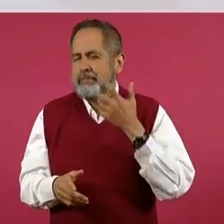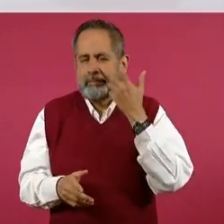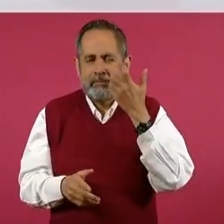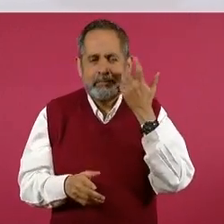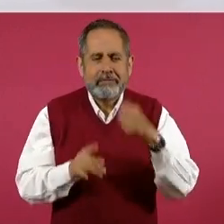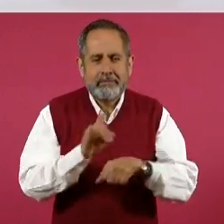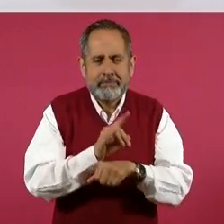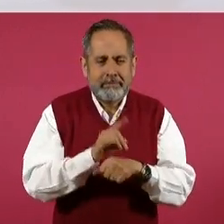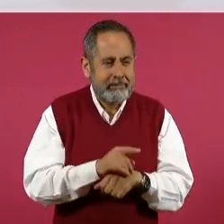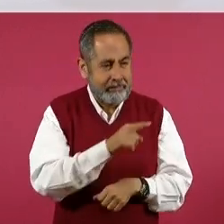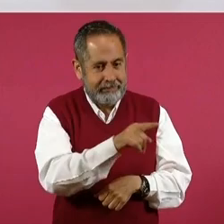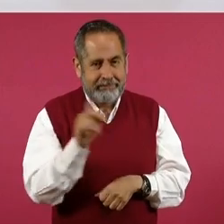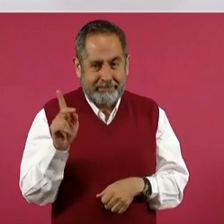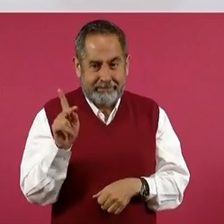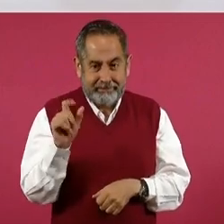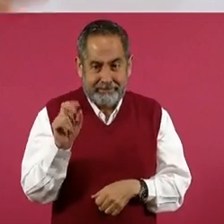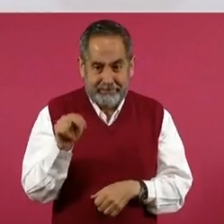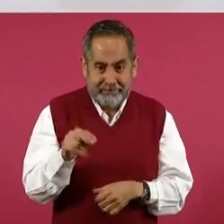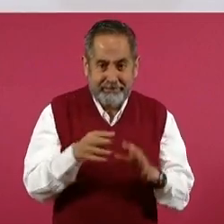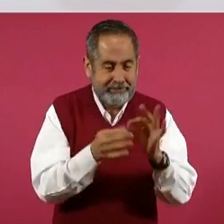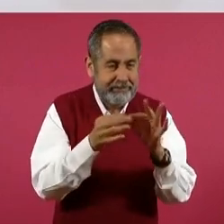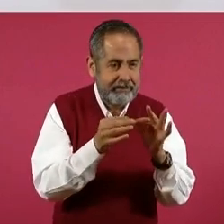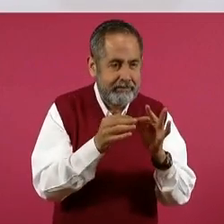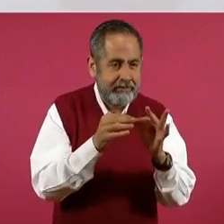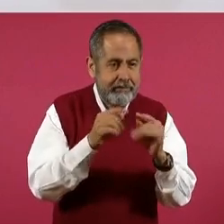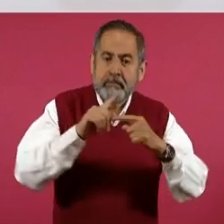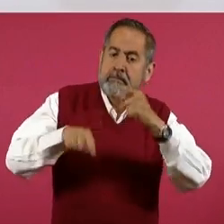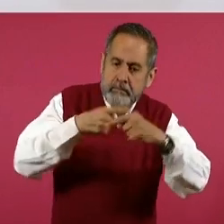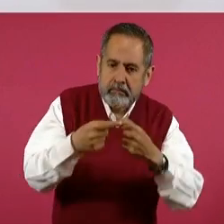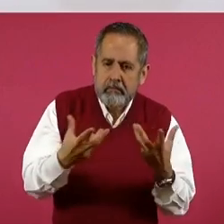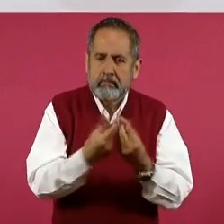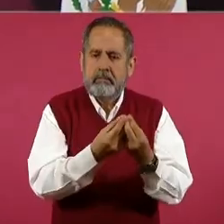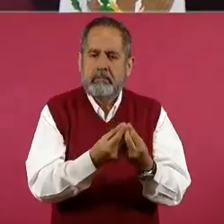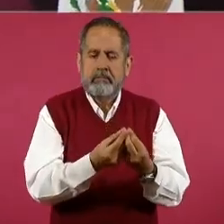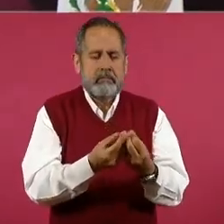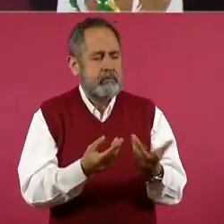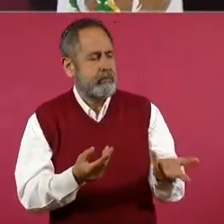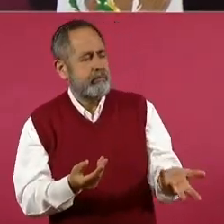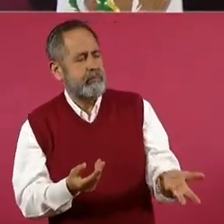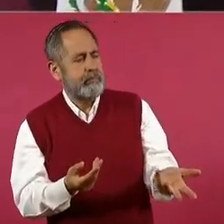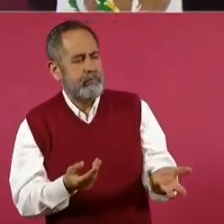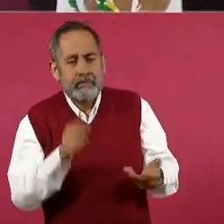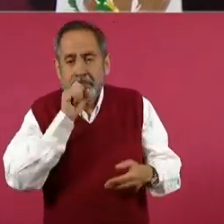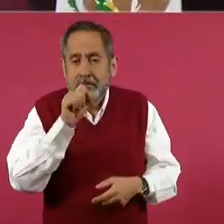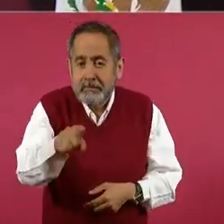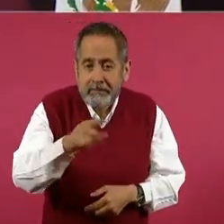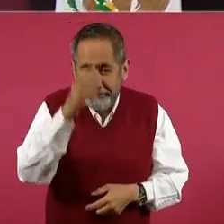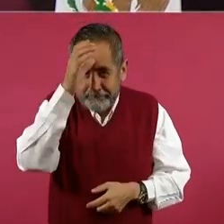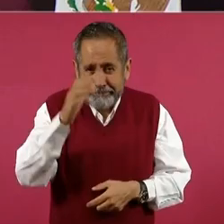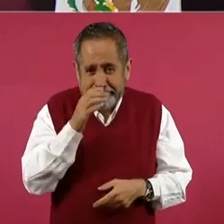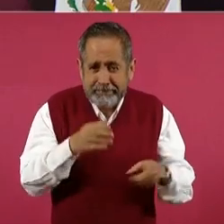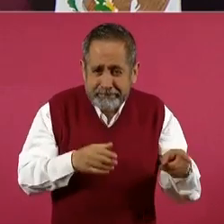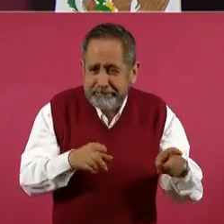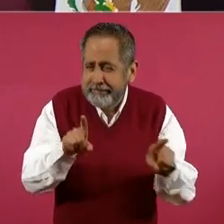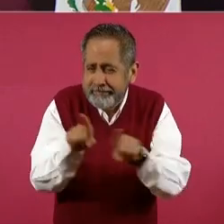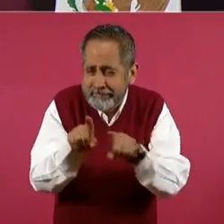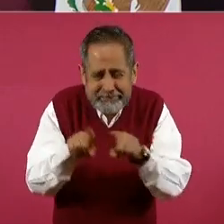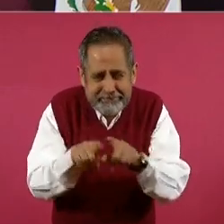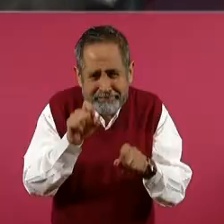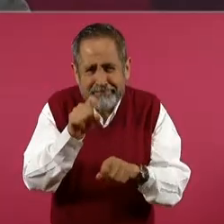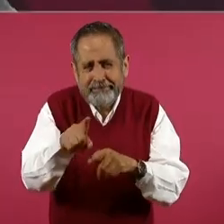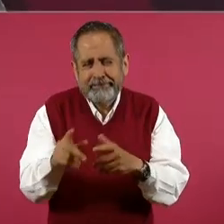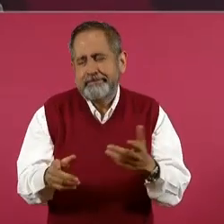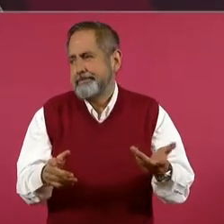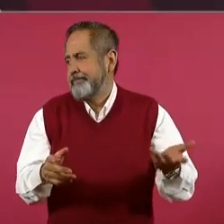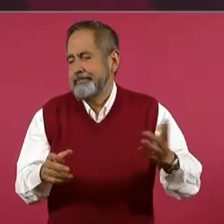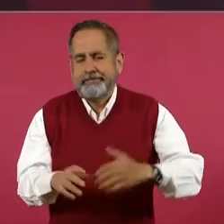del PAN y luego se volvieron aliados. El caso de Coahuila, nada